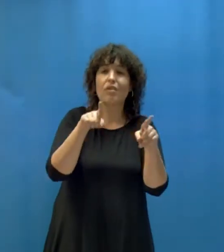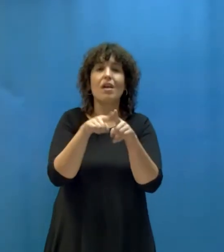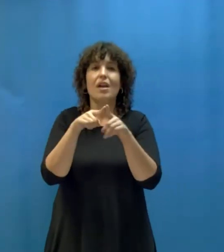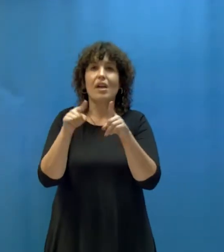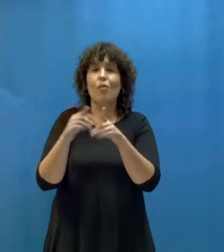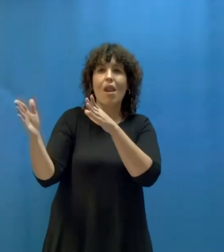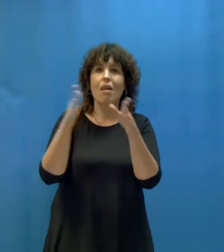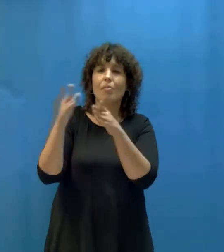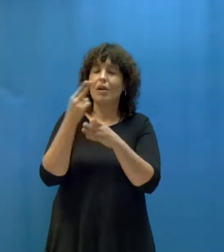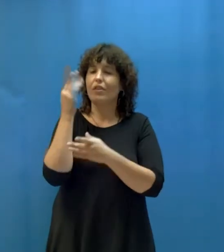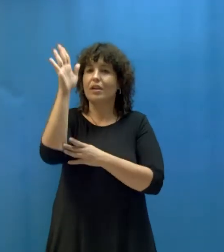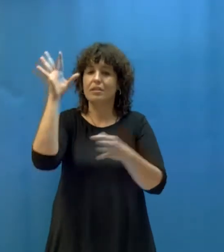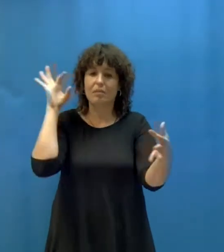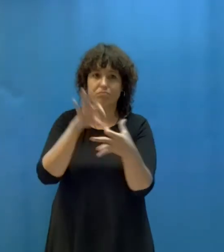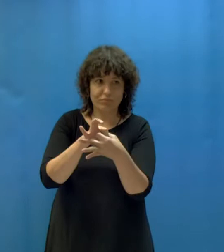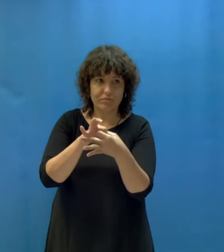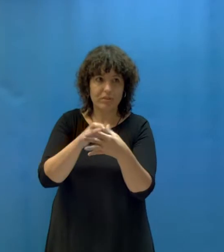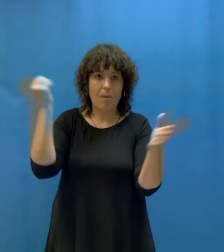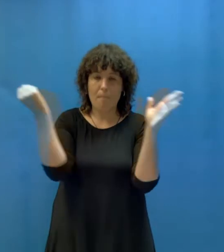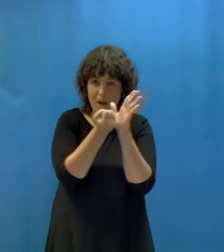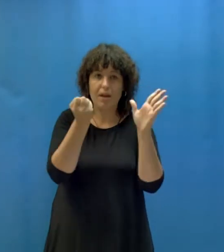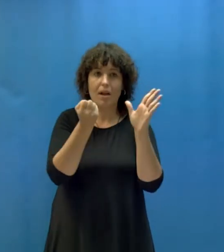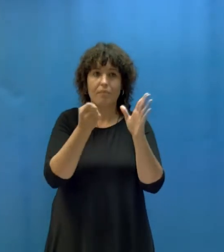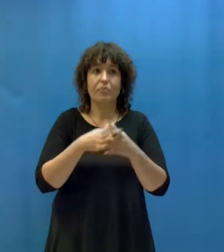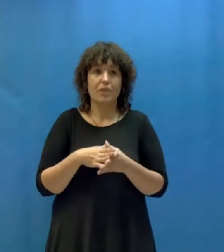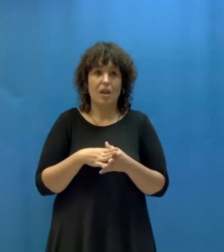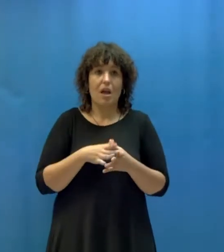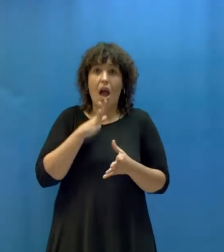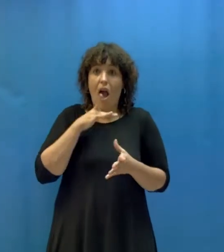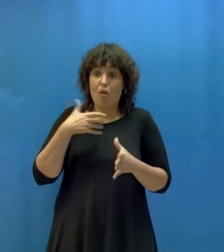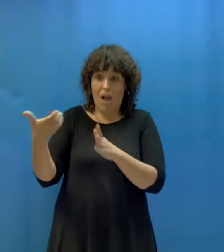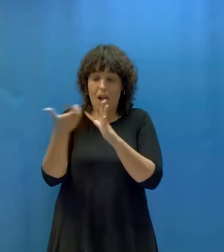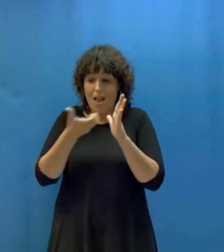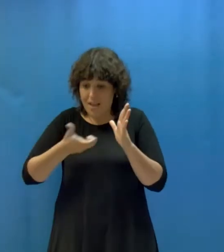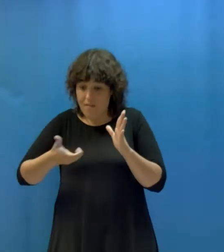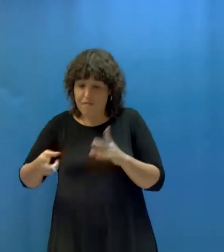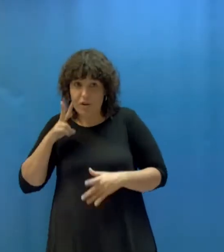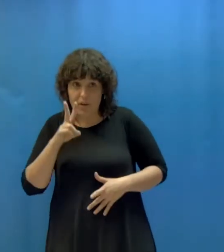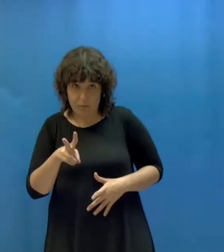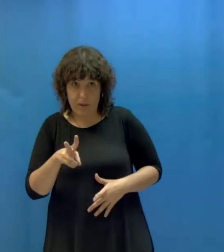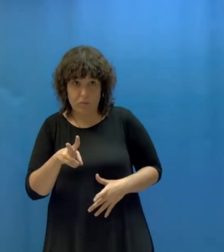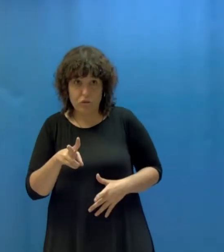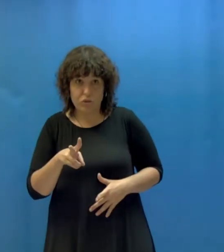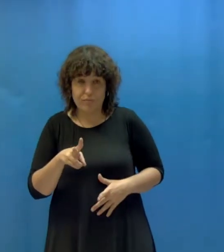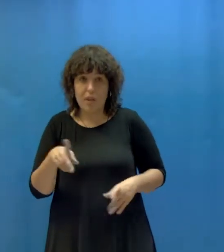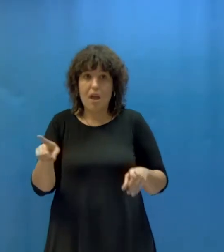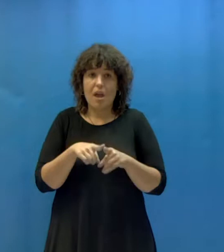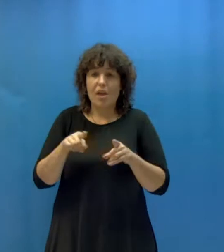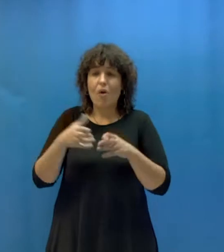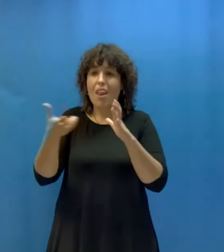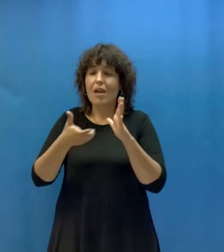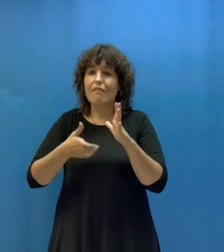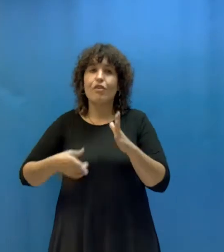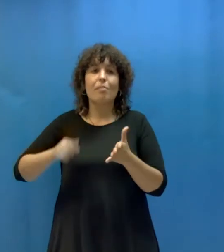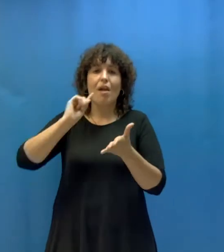informe que nos costó mucho conseguir, pero que por fin tenemos y que vimos que es un informe ad hoc. Es un informe firmado